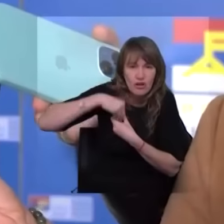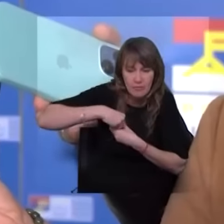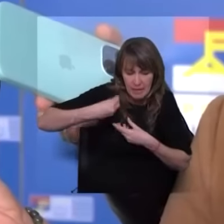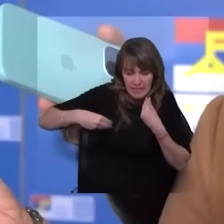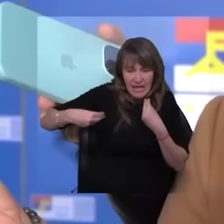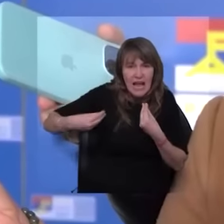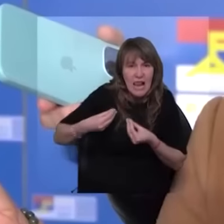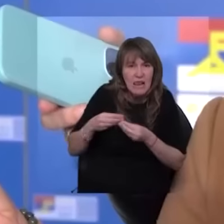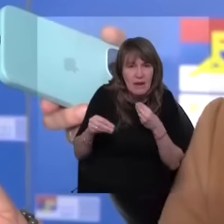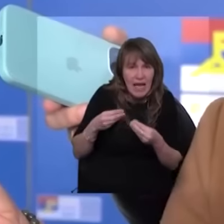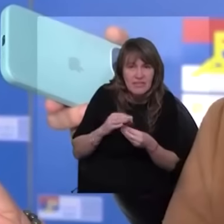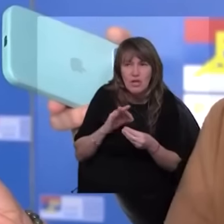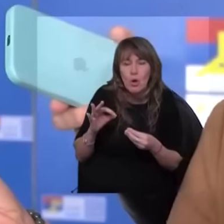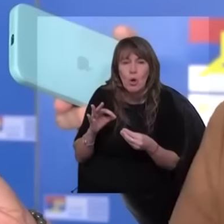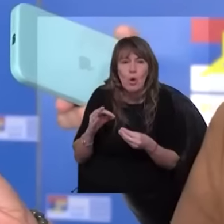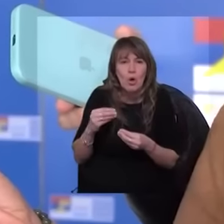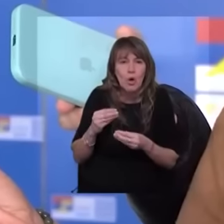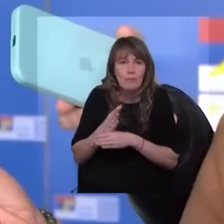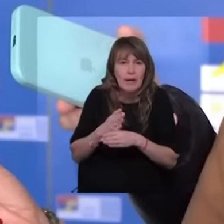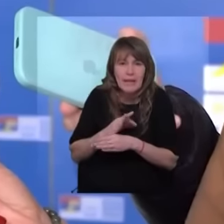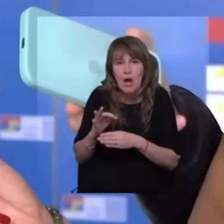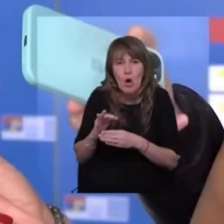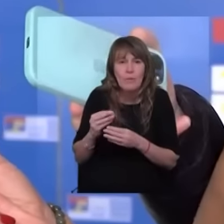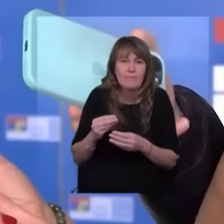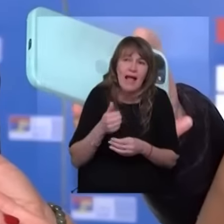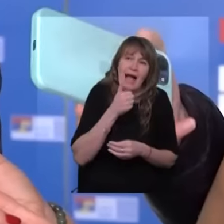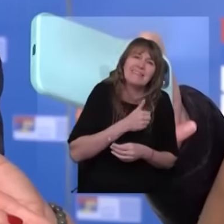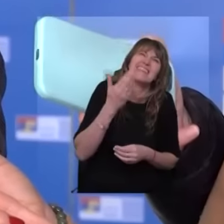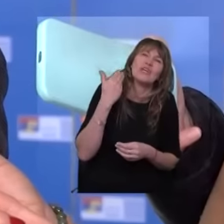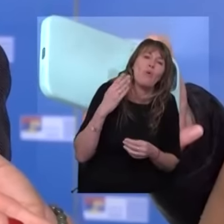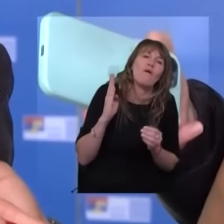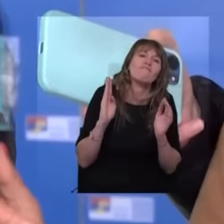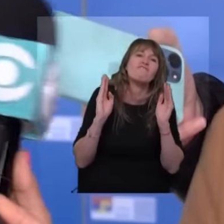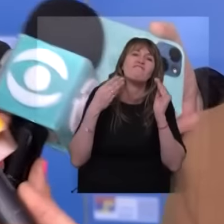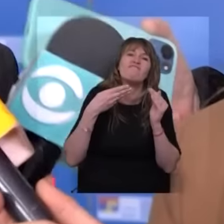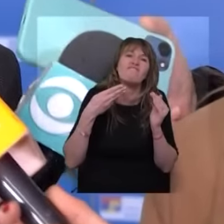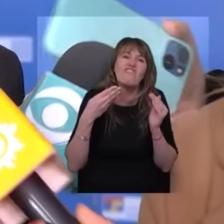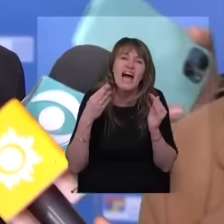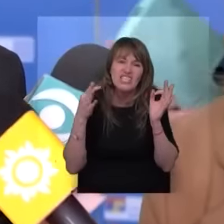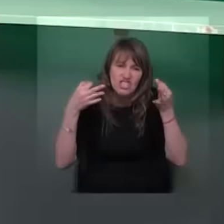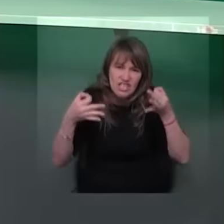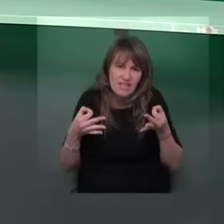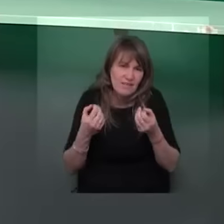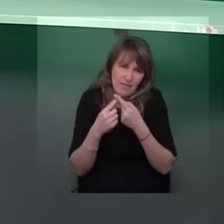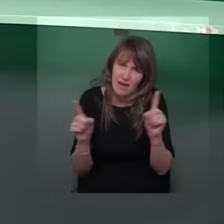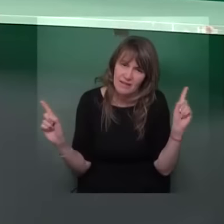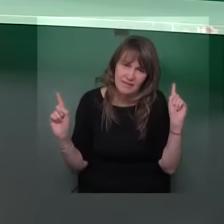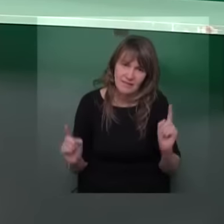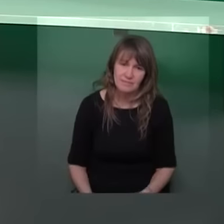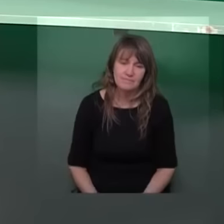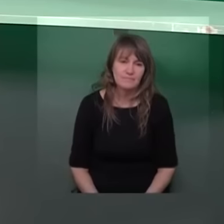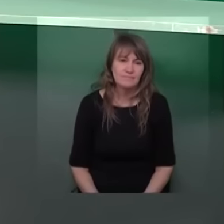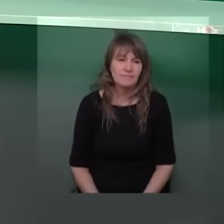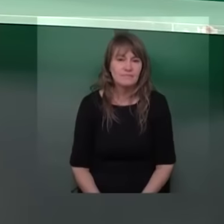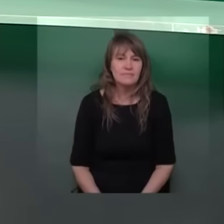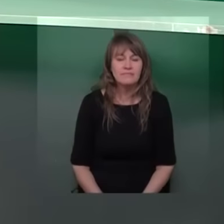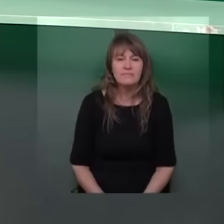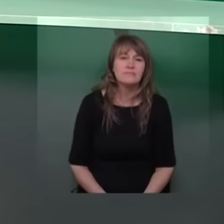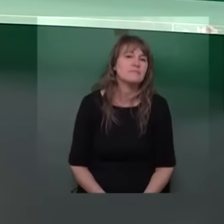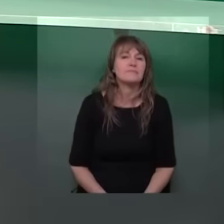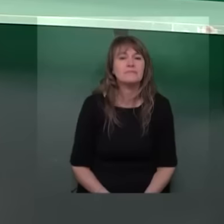pero está claro que no está hecho del material que se construía en el bismo no y hoy se conoció